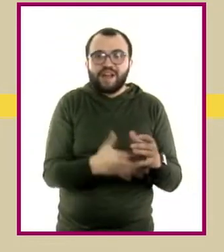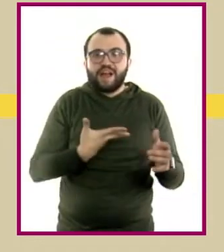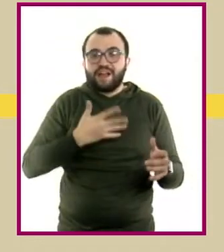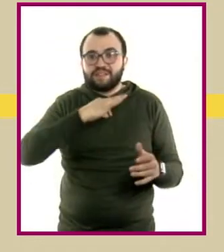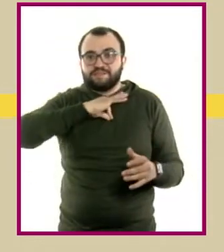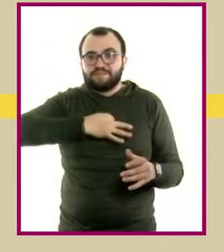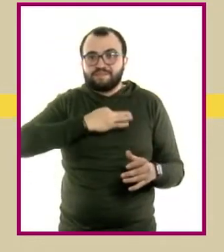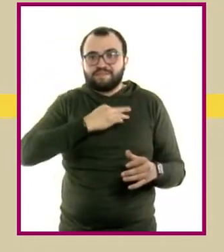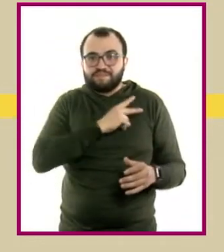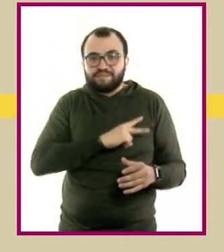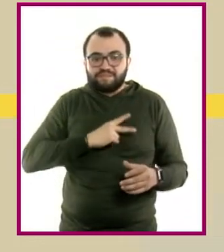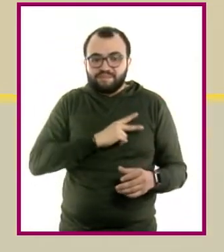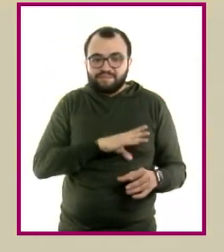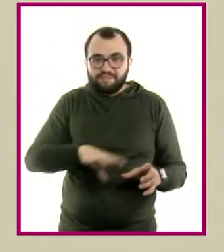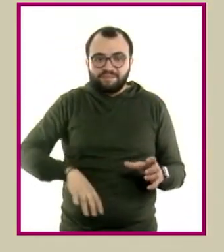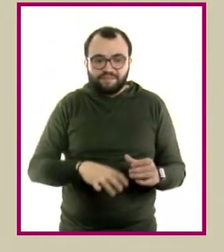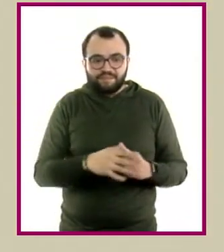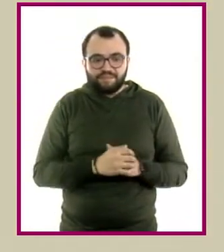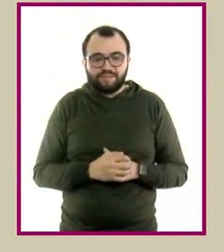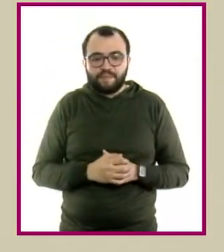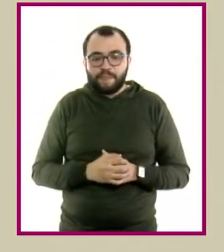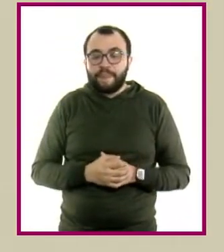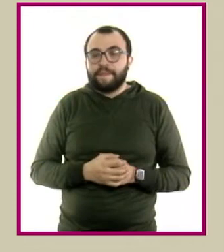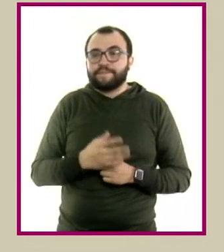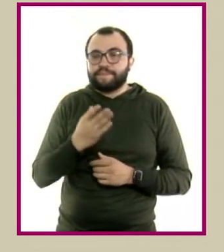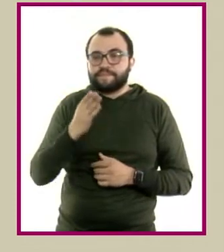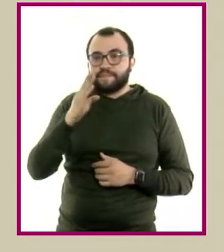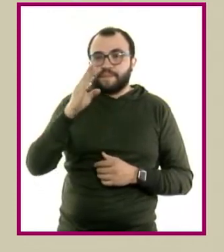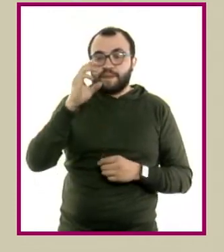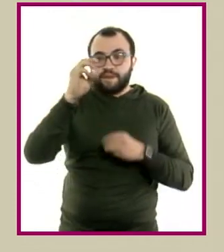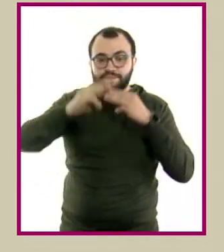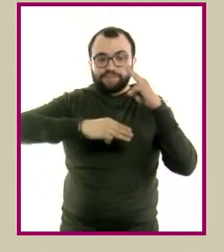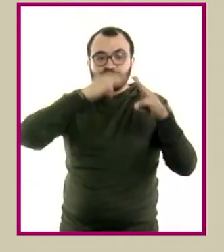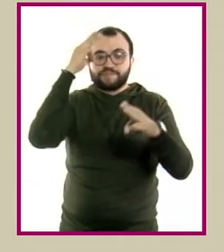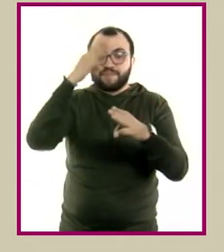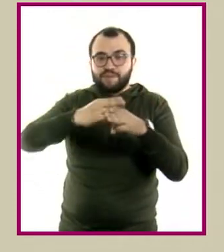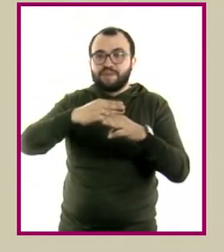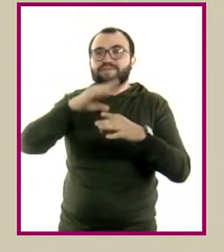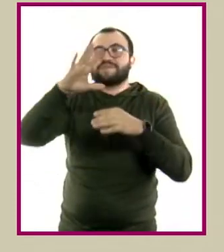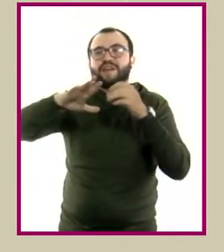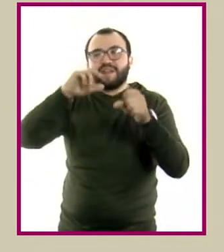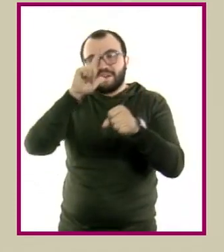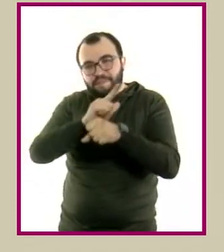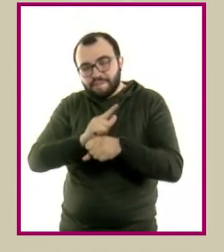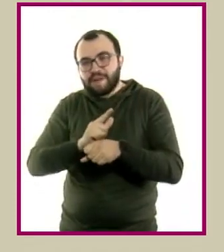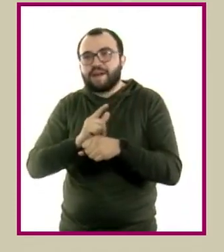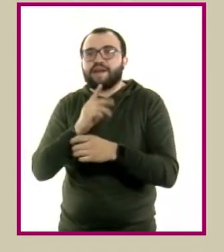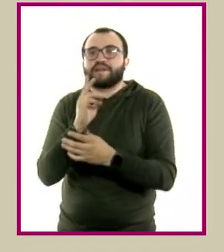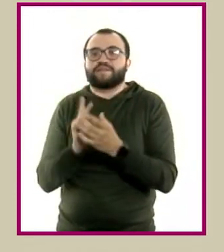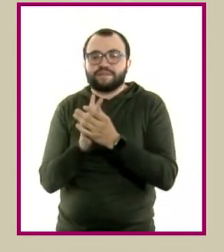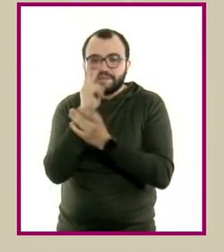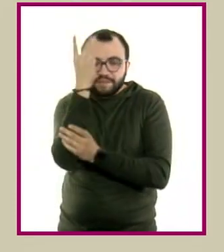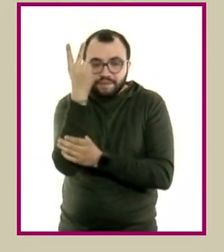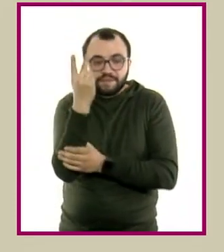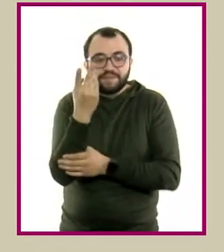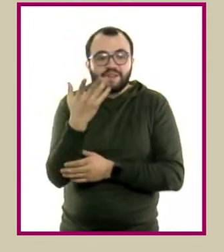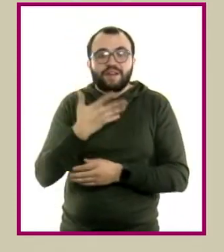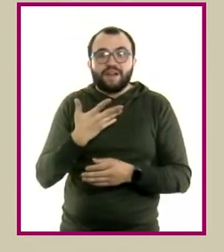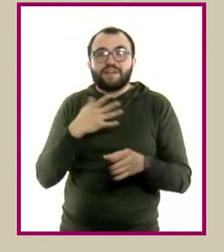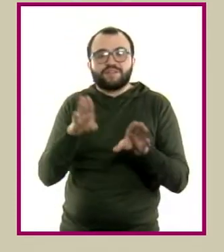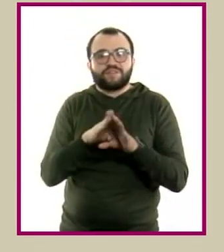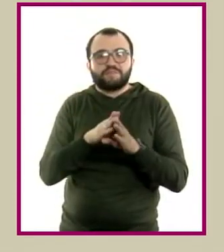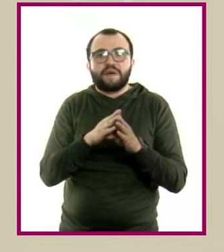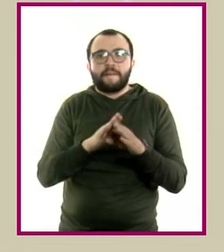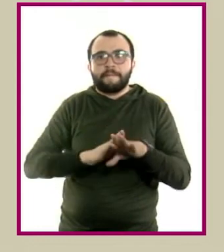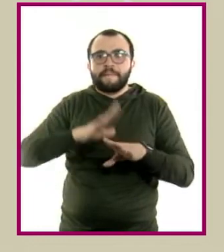atmosférica. La biodiversidad del planeta está desapareciendo muy rápido. La Lista Roja de Especies Amenazadas de